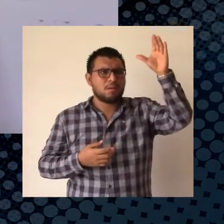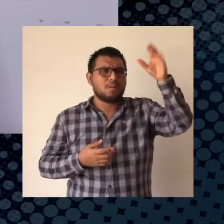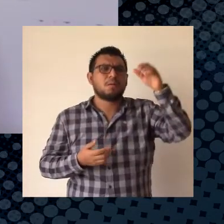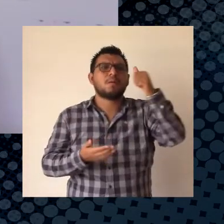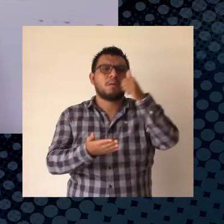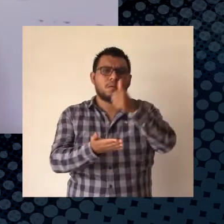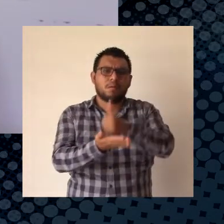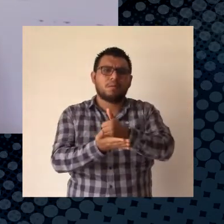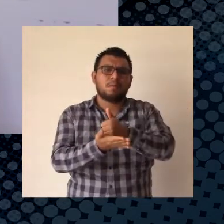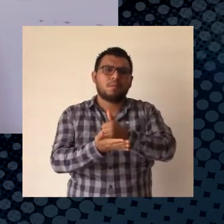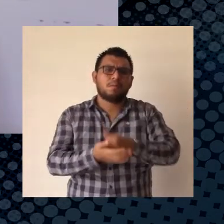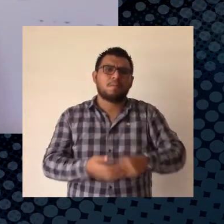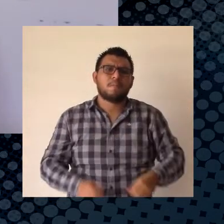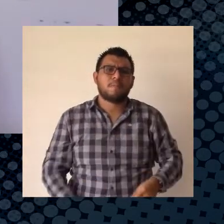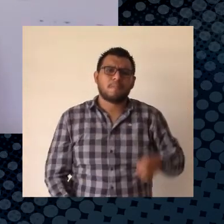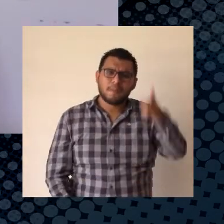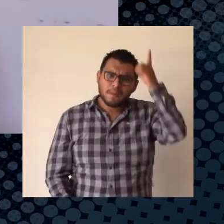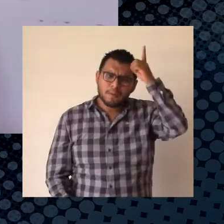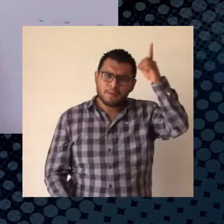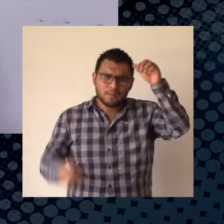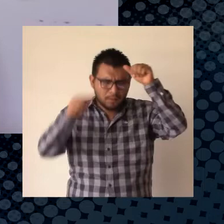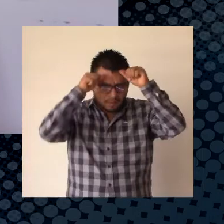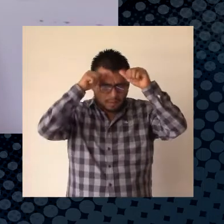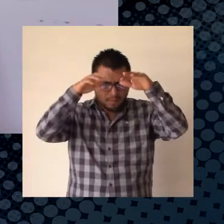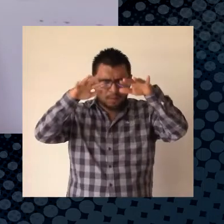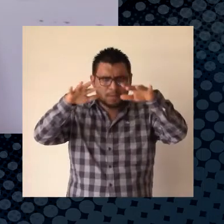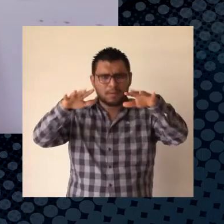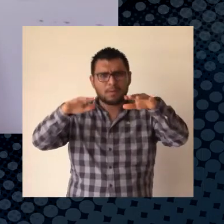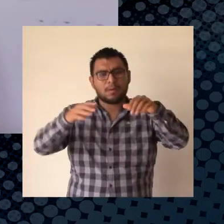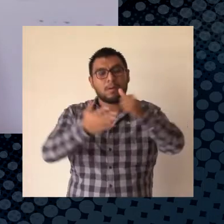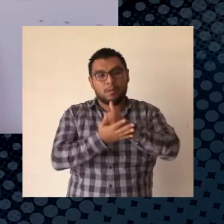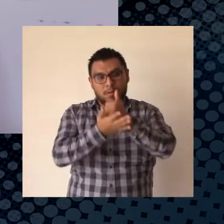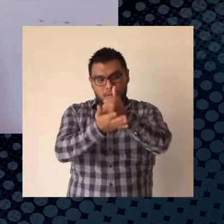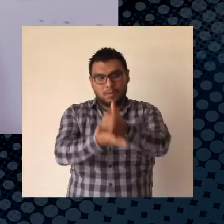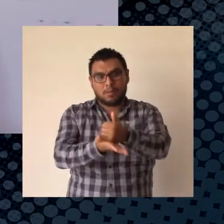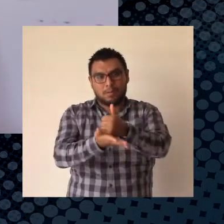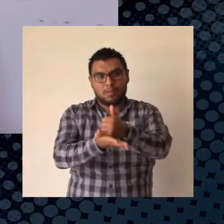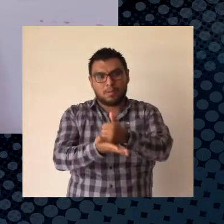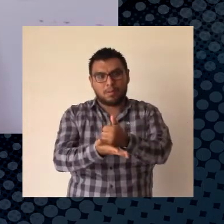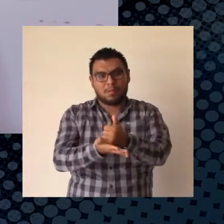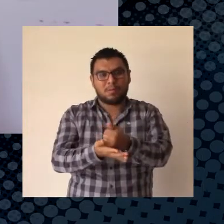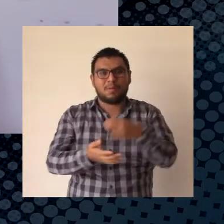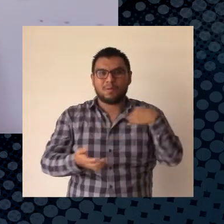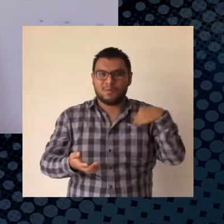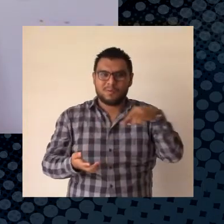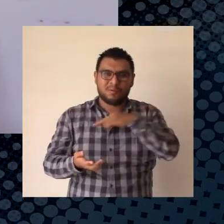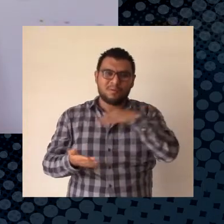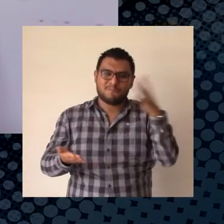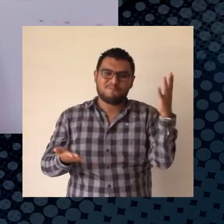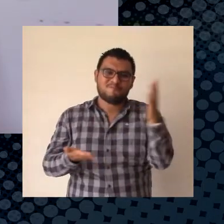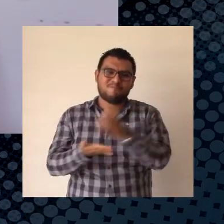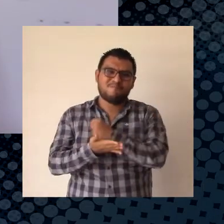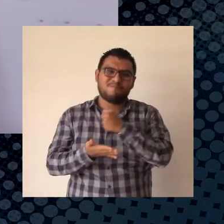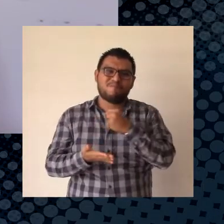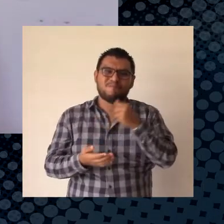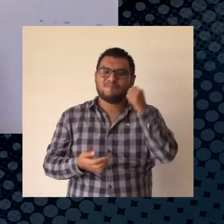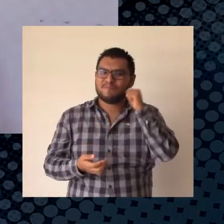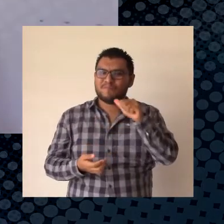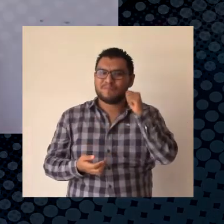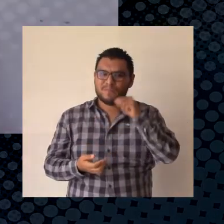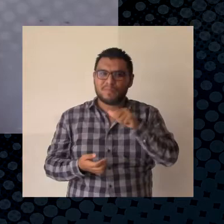Amén. Dios les bendiga, les ayude y seamos victoriosos para su gloria.